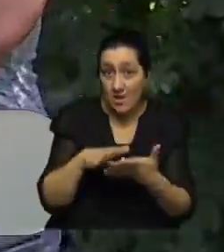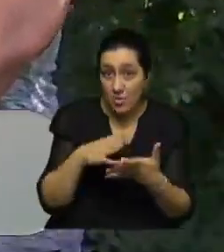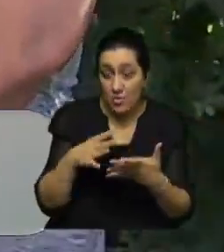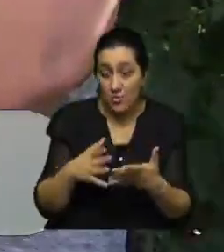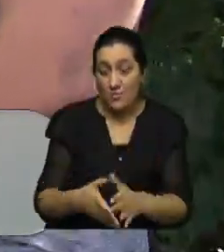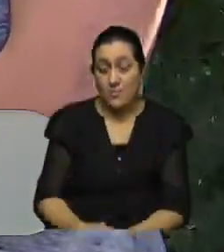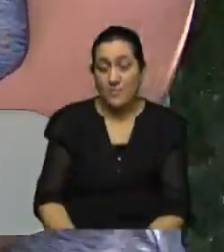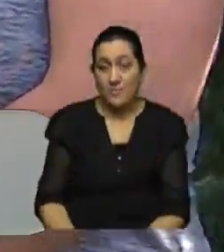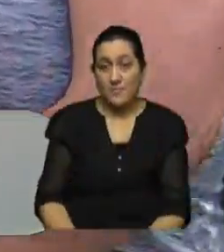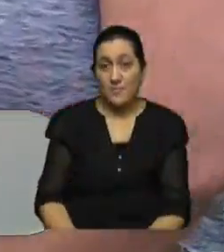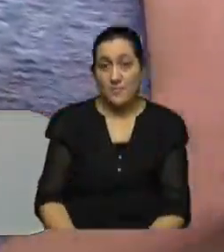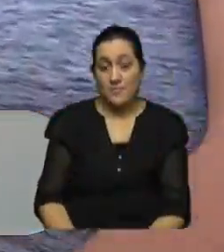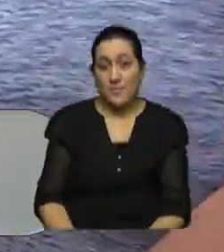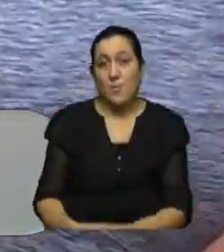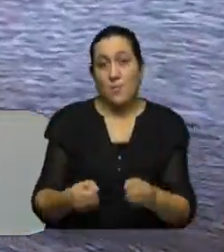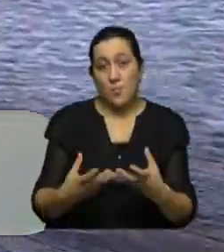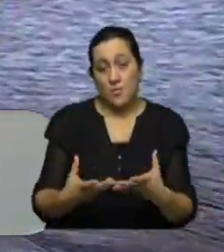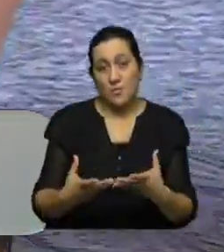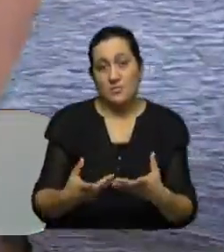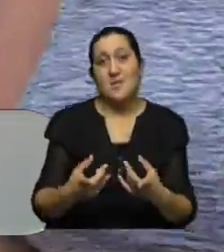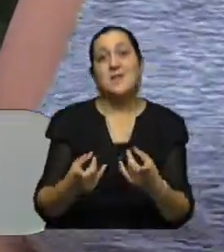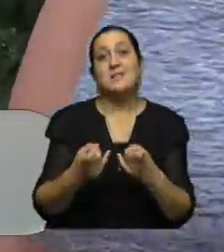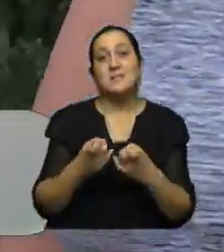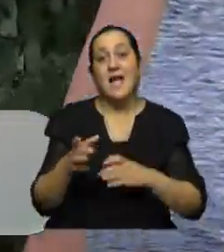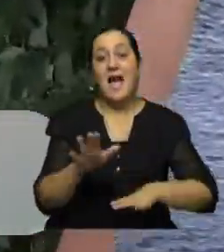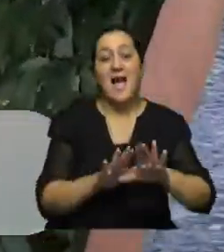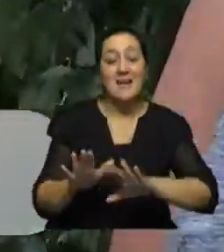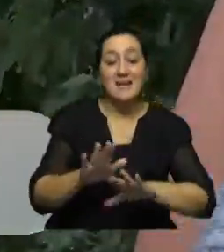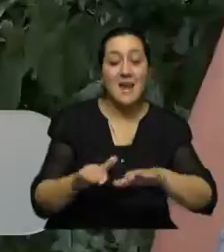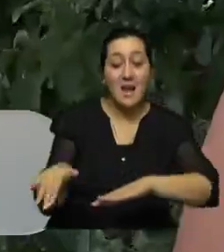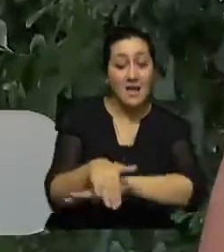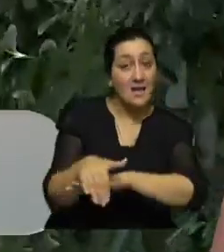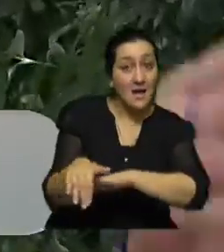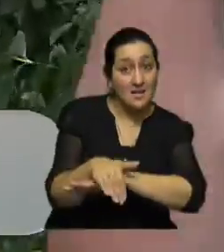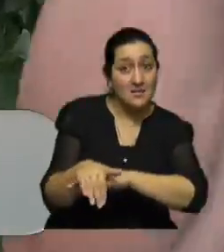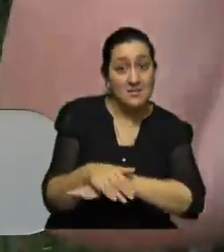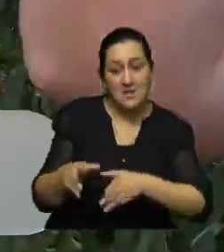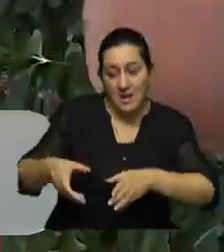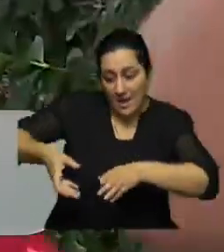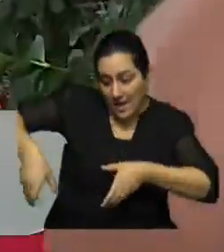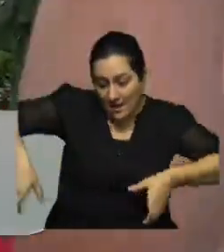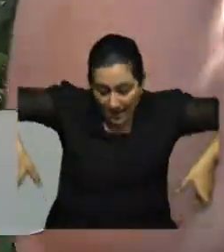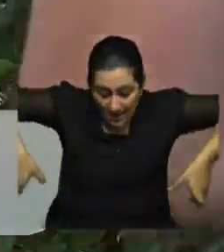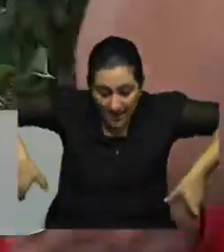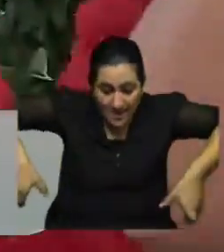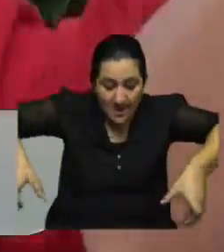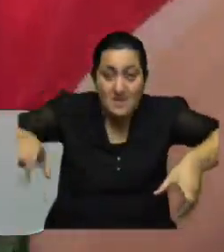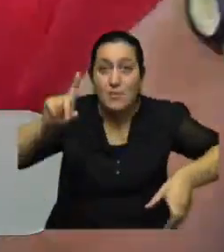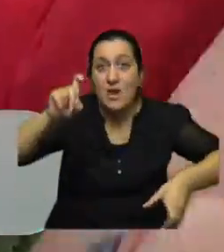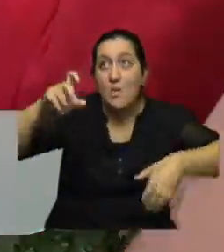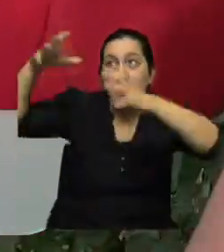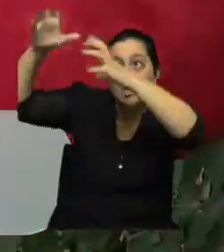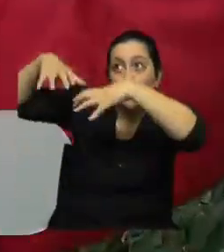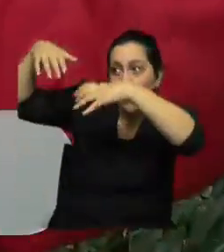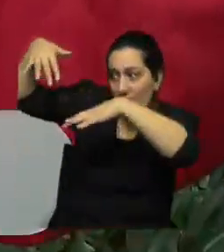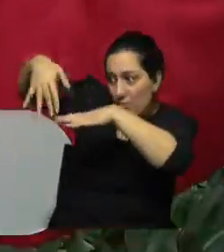de manera urgente? Bueno, se está necesitando arreglar las calles, las canaletas, que se nos inunda porque el agua viene todo del otro